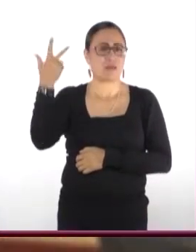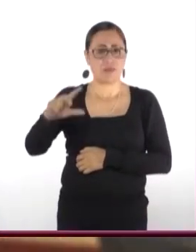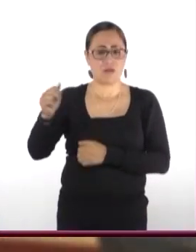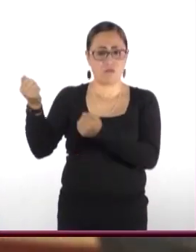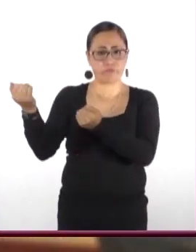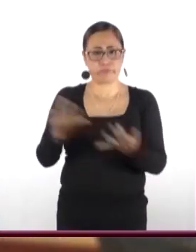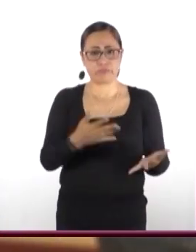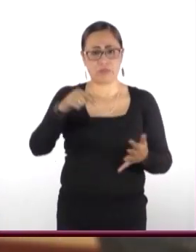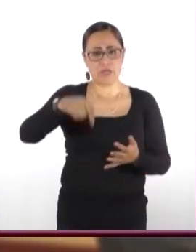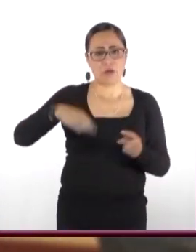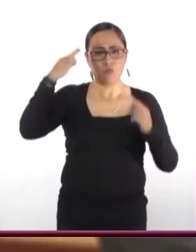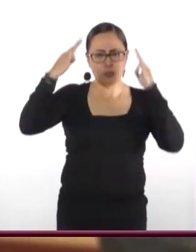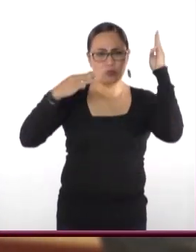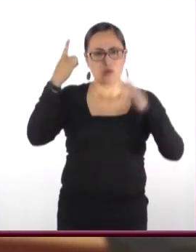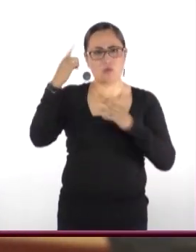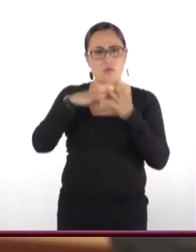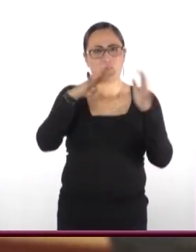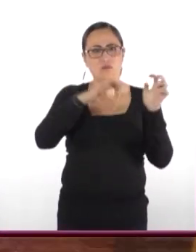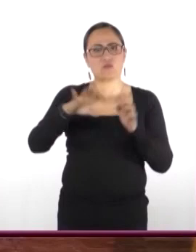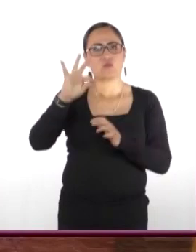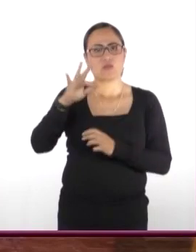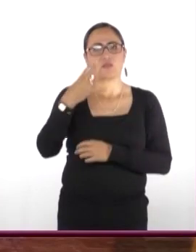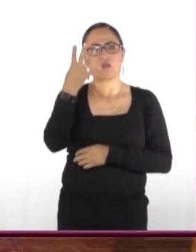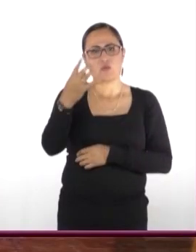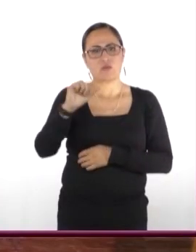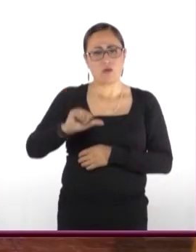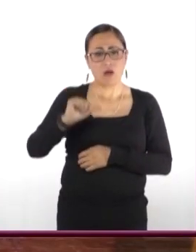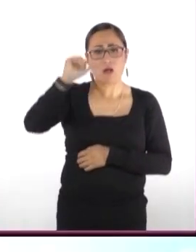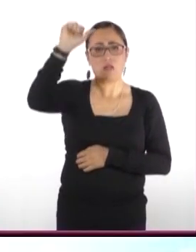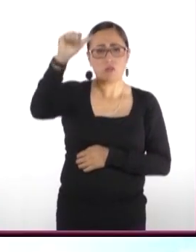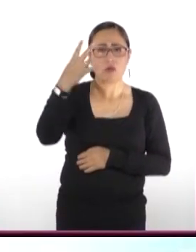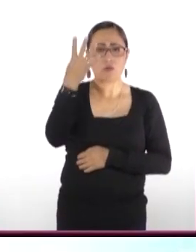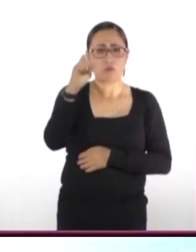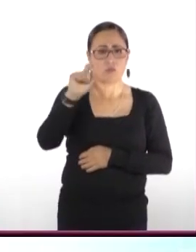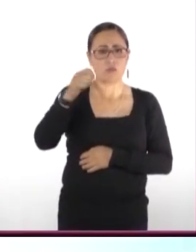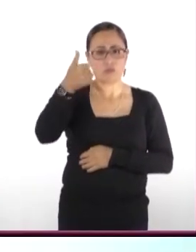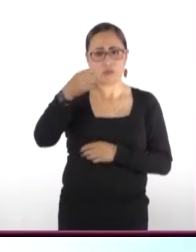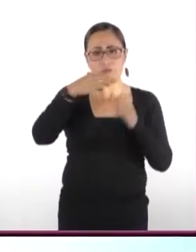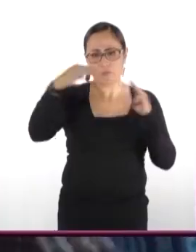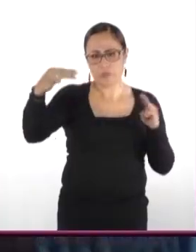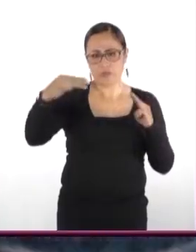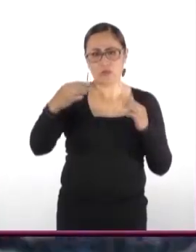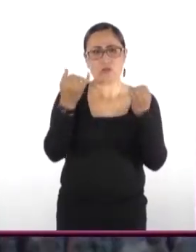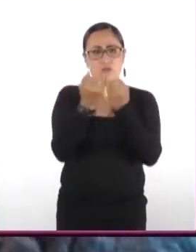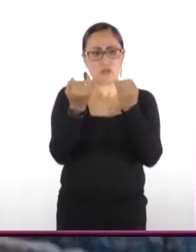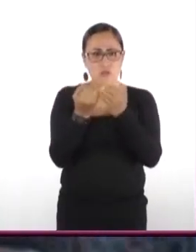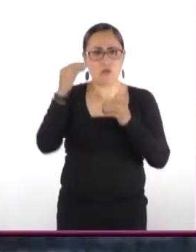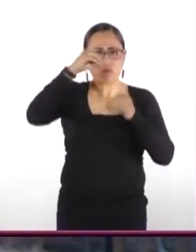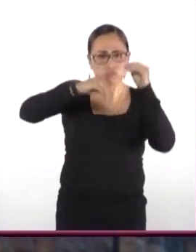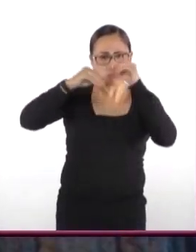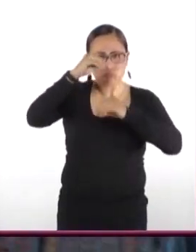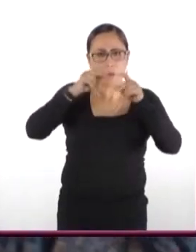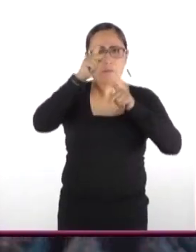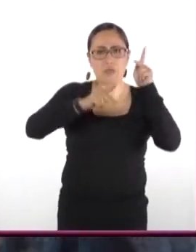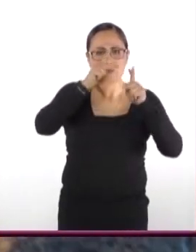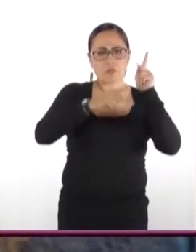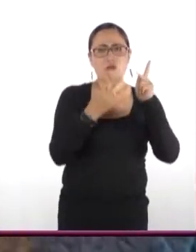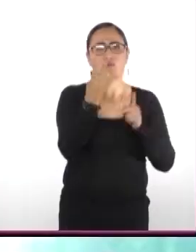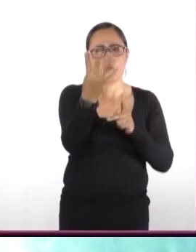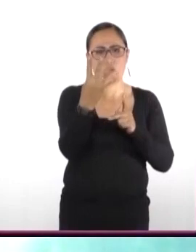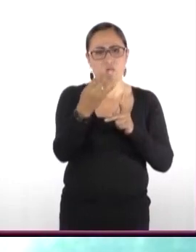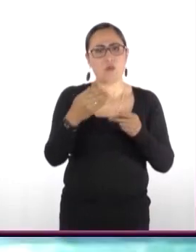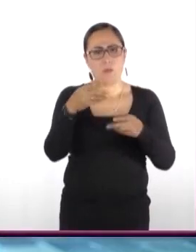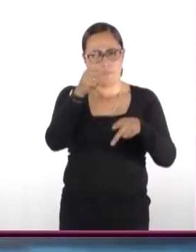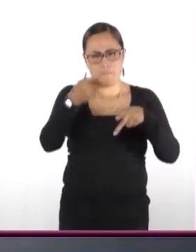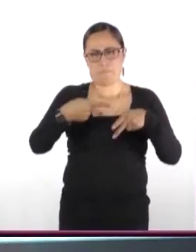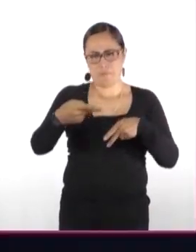año de 1944. Tiene una altura de 4.6 metros y está ensamblada en 4 partes.